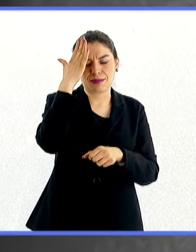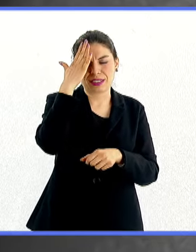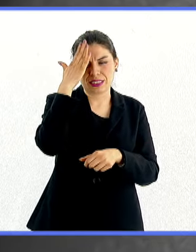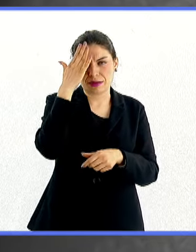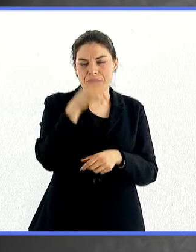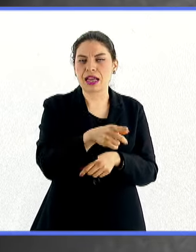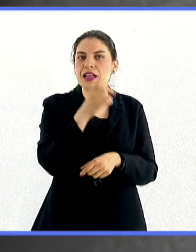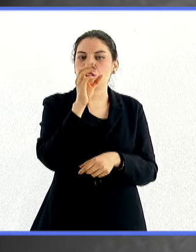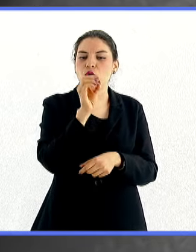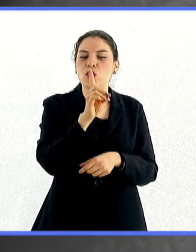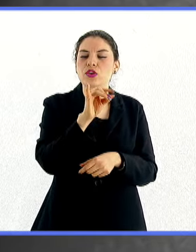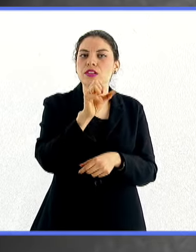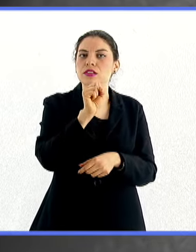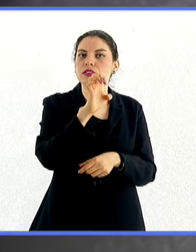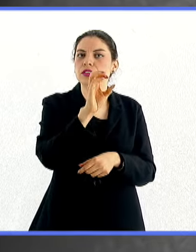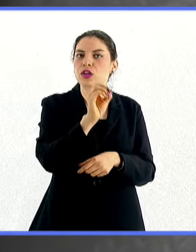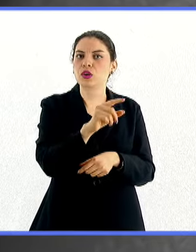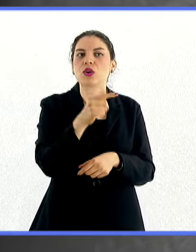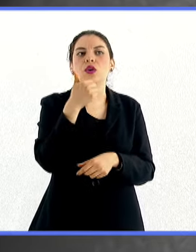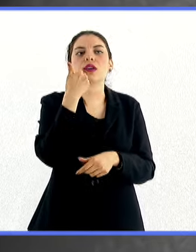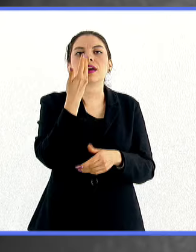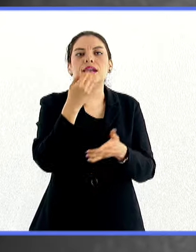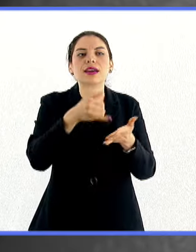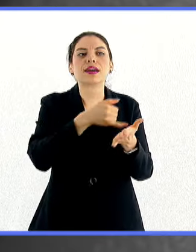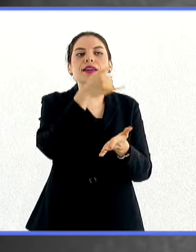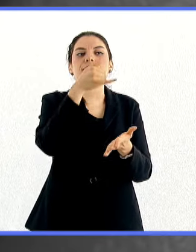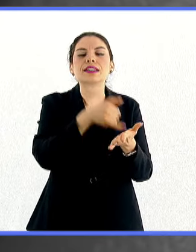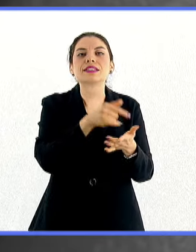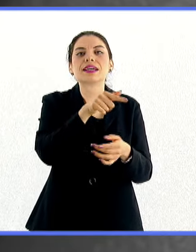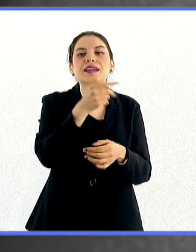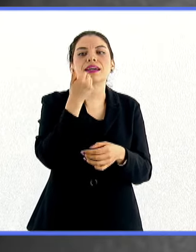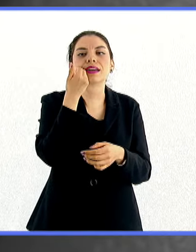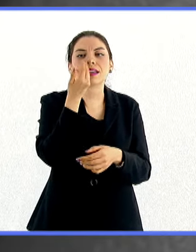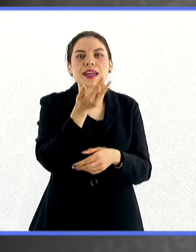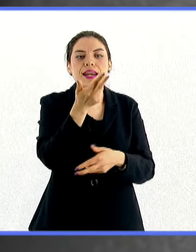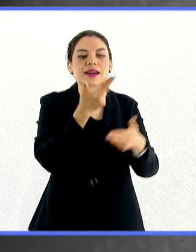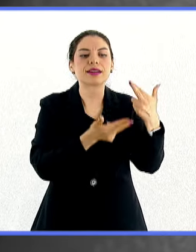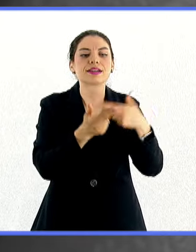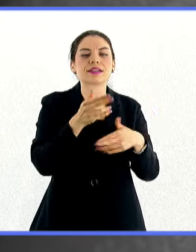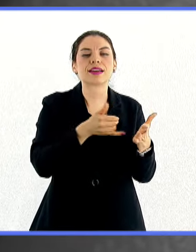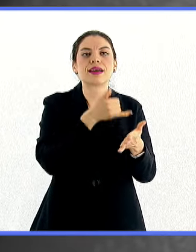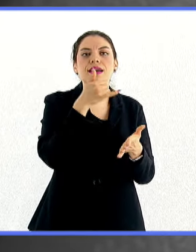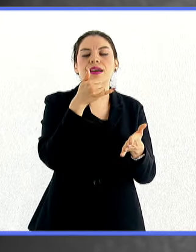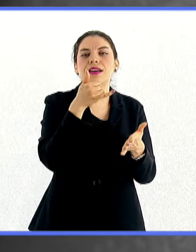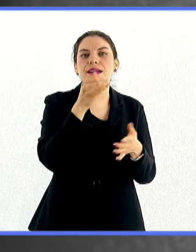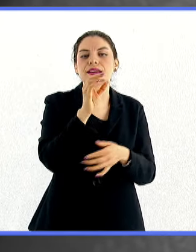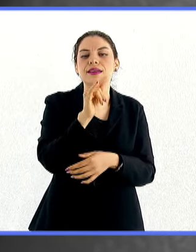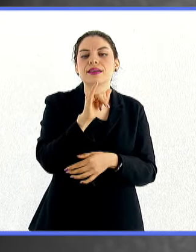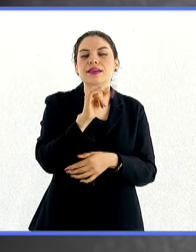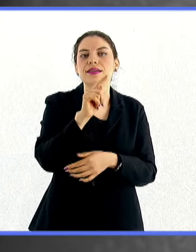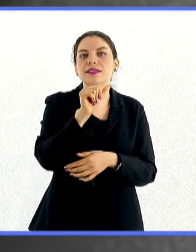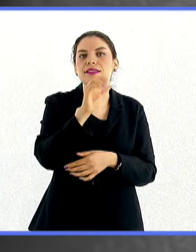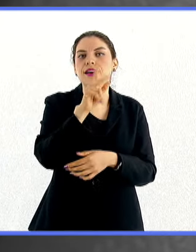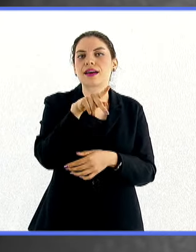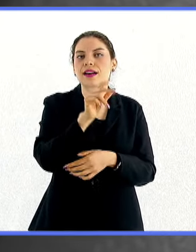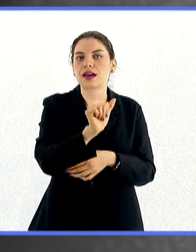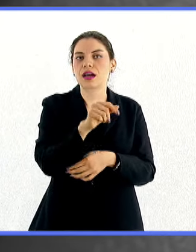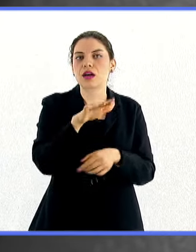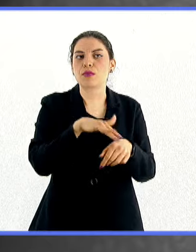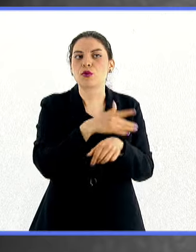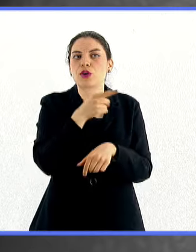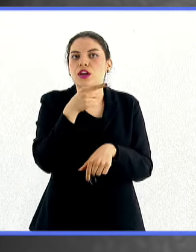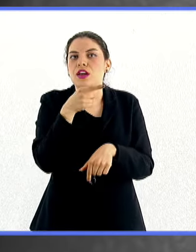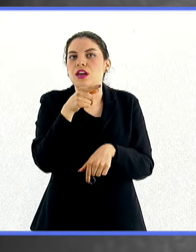regresar durante 10 años a Ítaca, la ciudad de la que es rey. Pero tiene unas tentaciones increíbles porque una